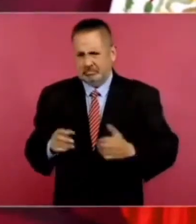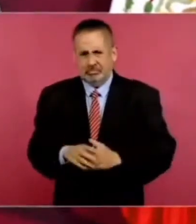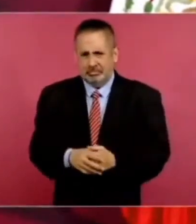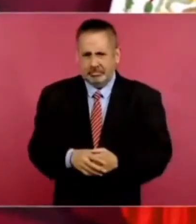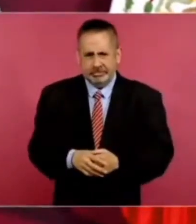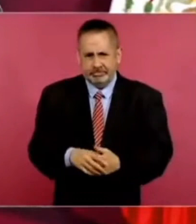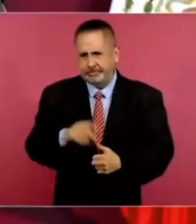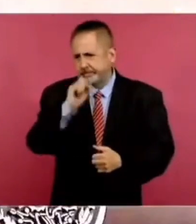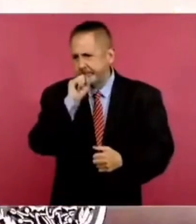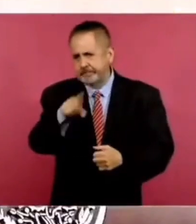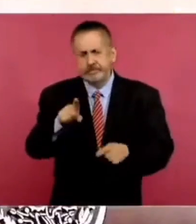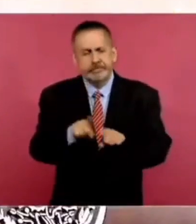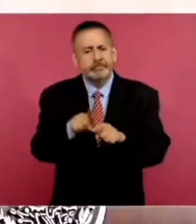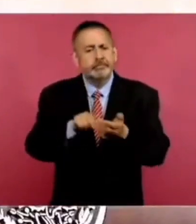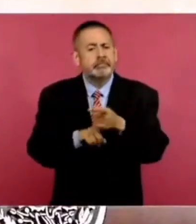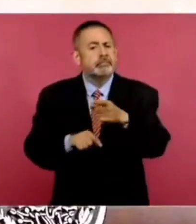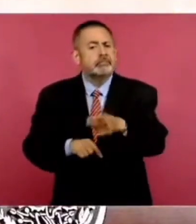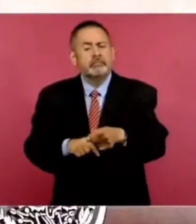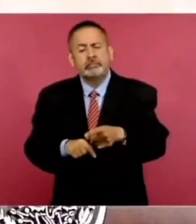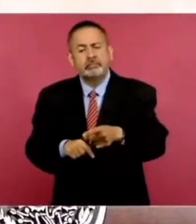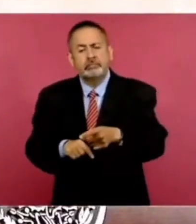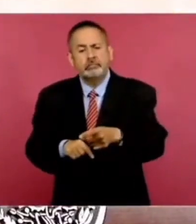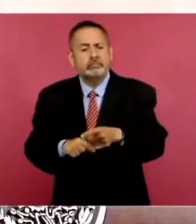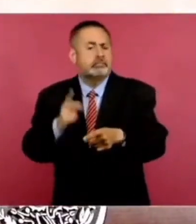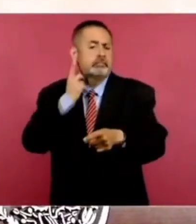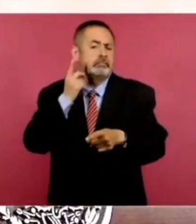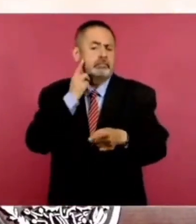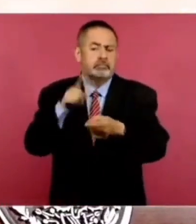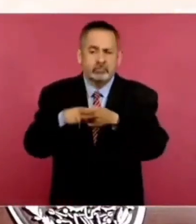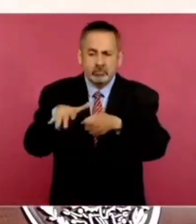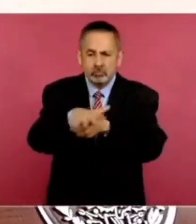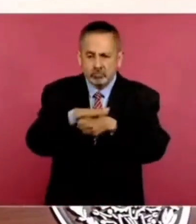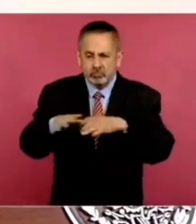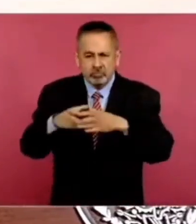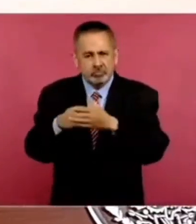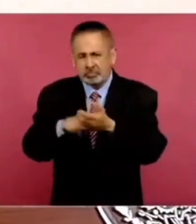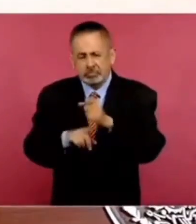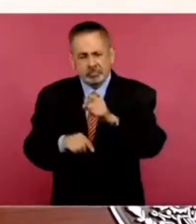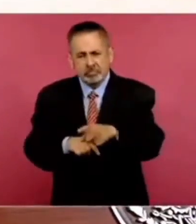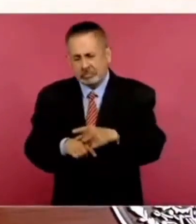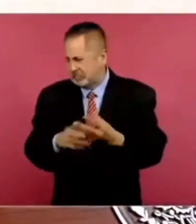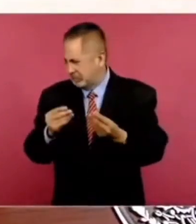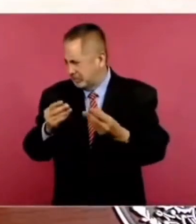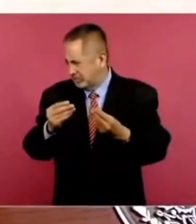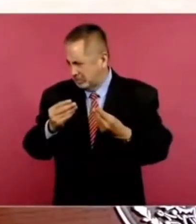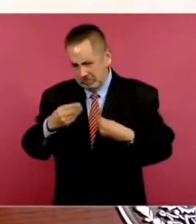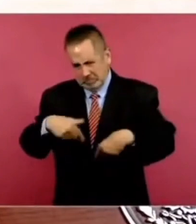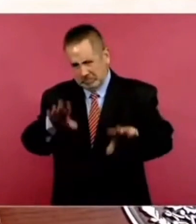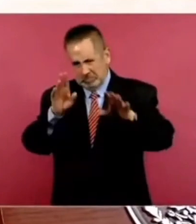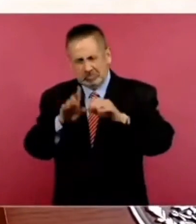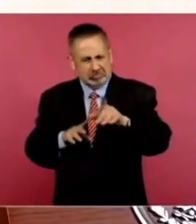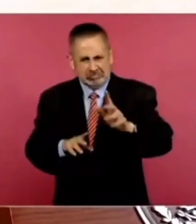Lo mismo el caso de los diputados locales, son muchos,